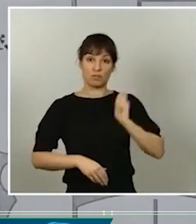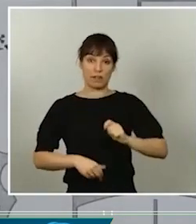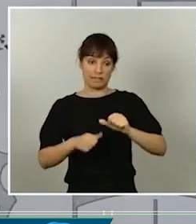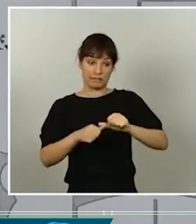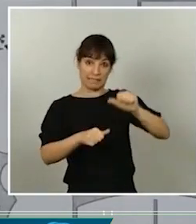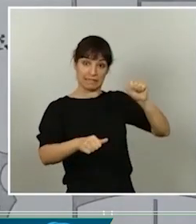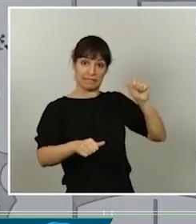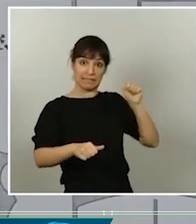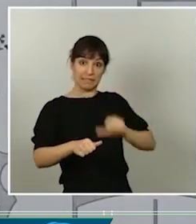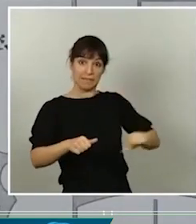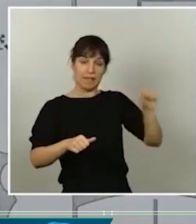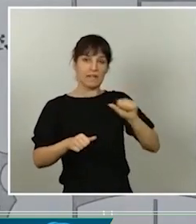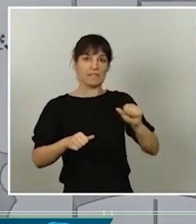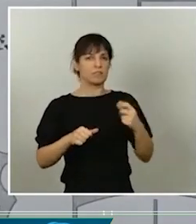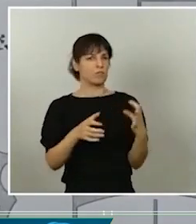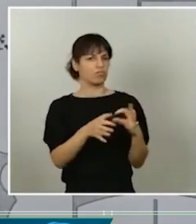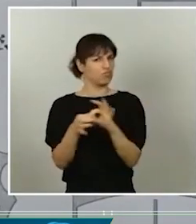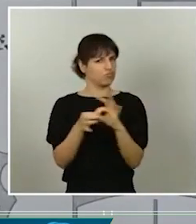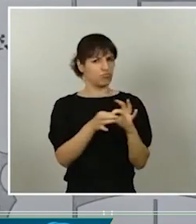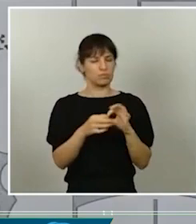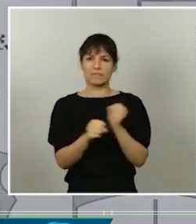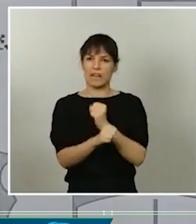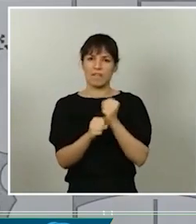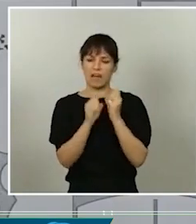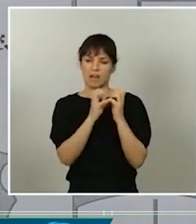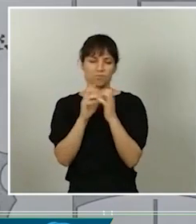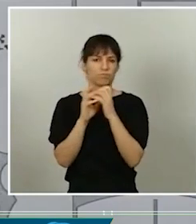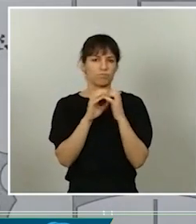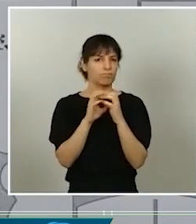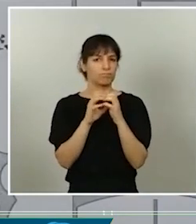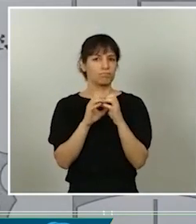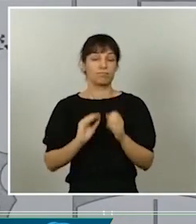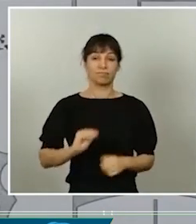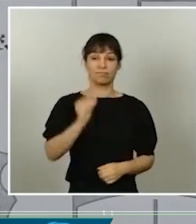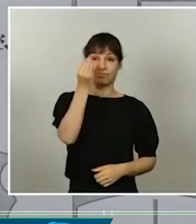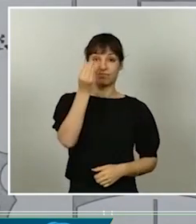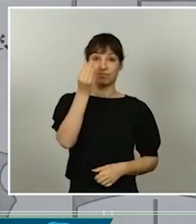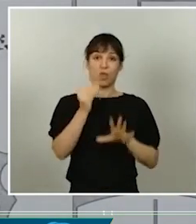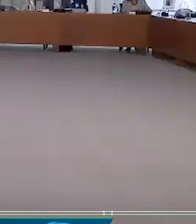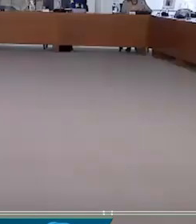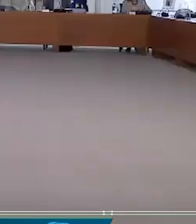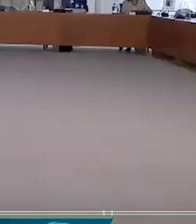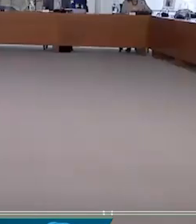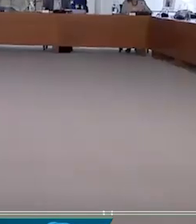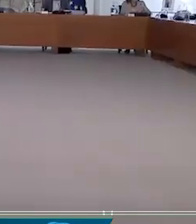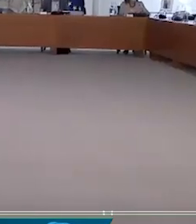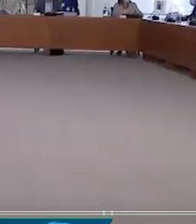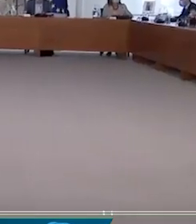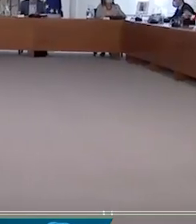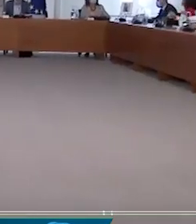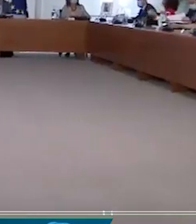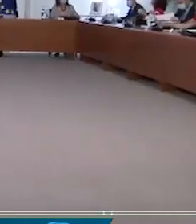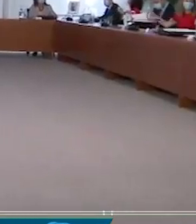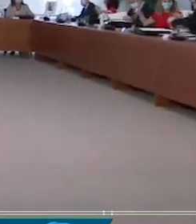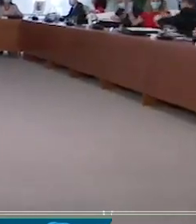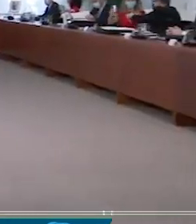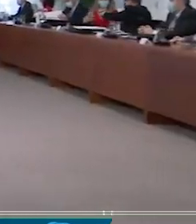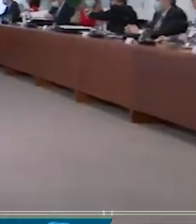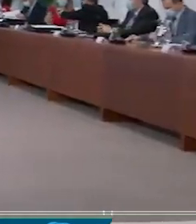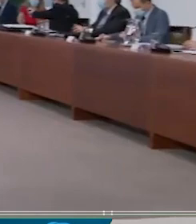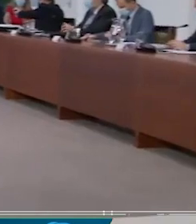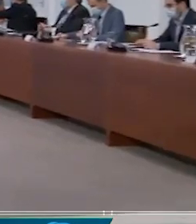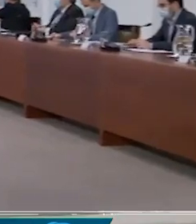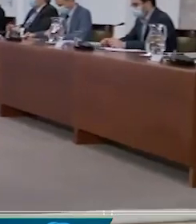cápita en fallecidos por kobe y dice esto espanta al turismo es pantalla de la inversión y ellos ya les